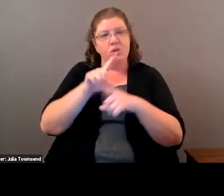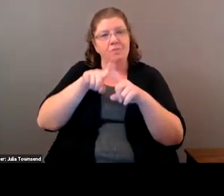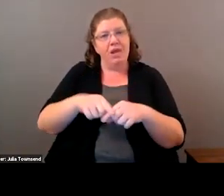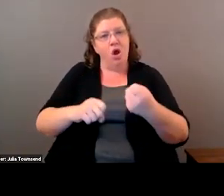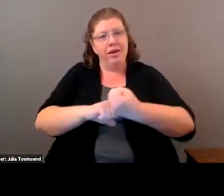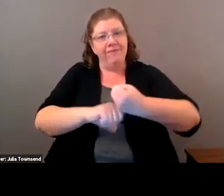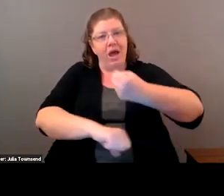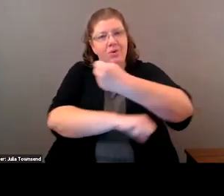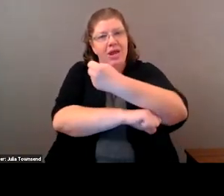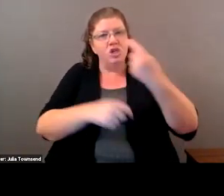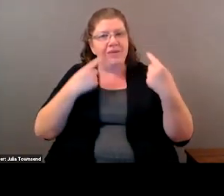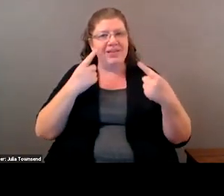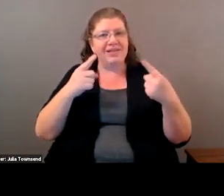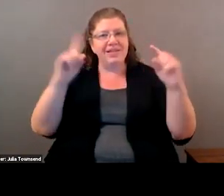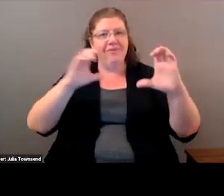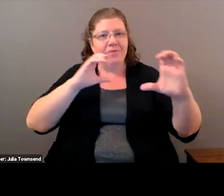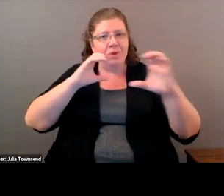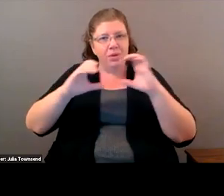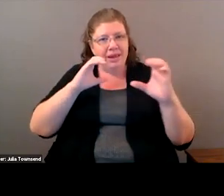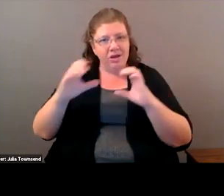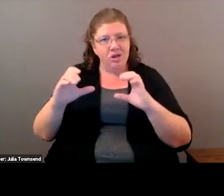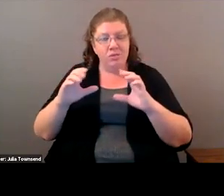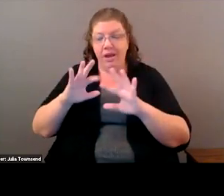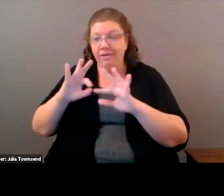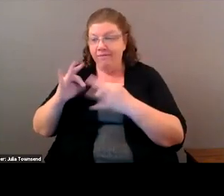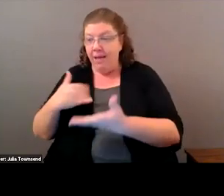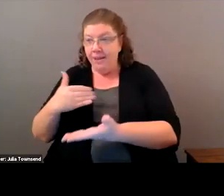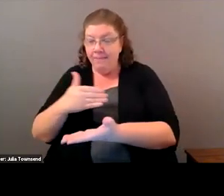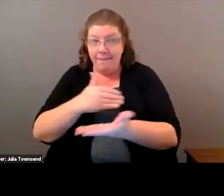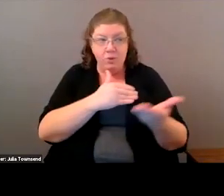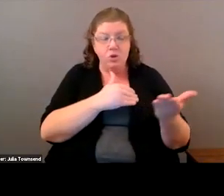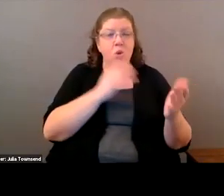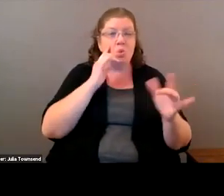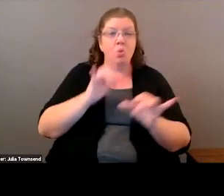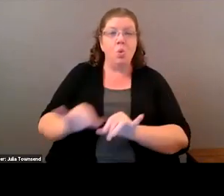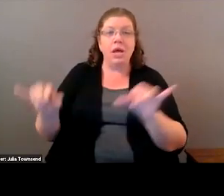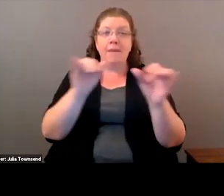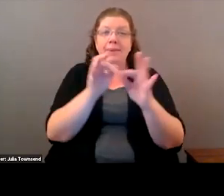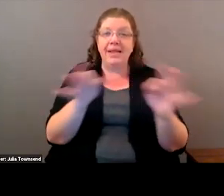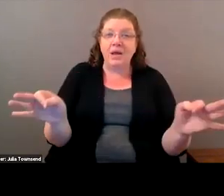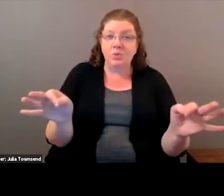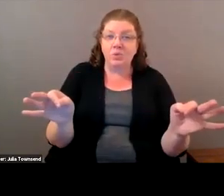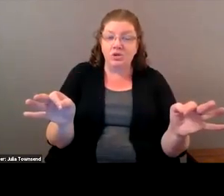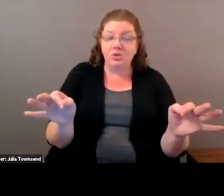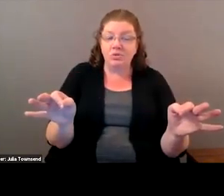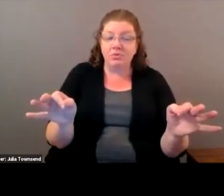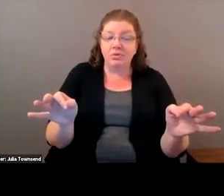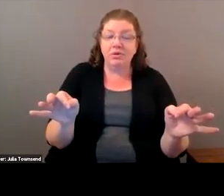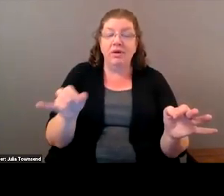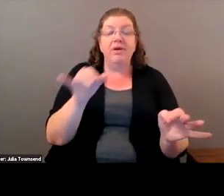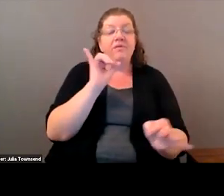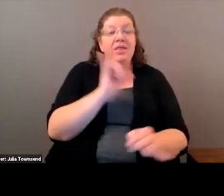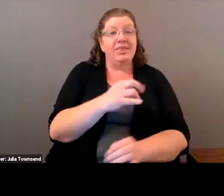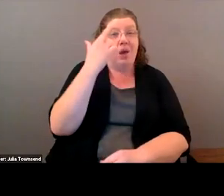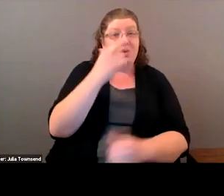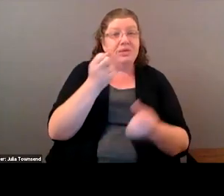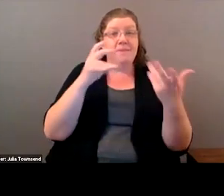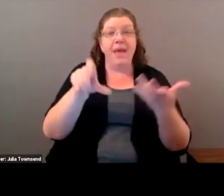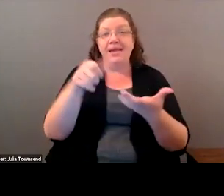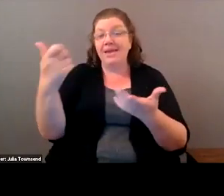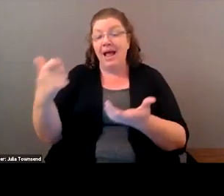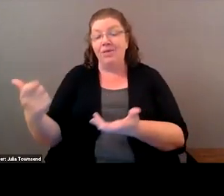valor de las familias se basa en la comunicación exitosa entre los miembros de la familia en un solo idioma por estas